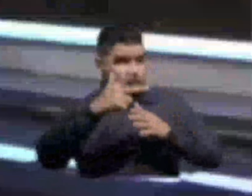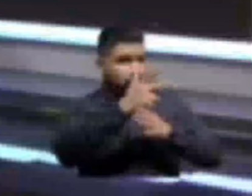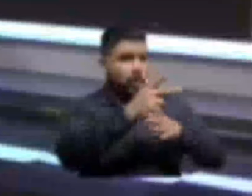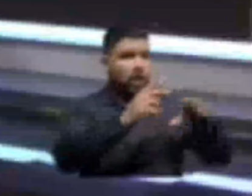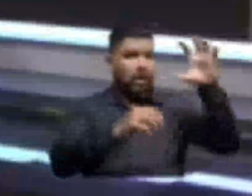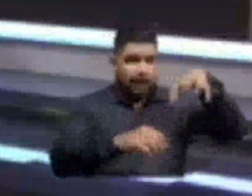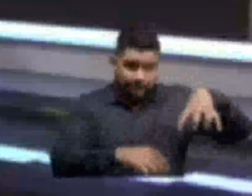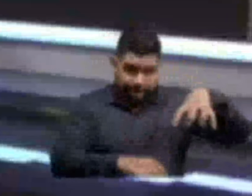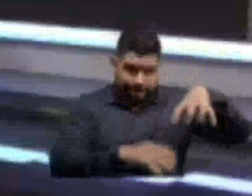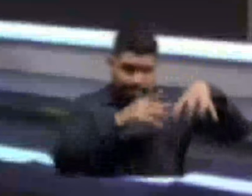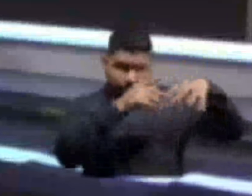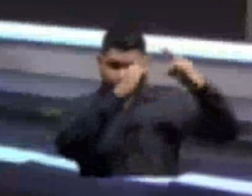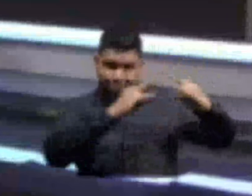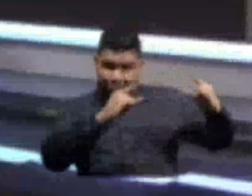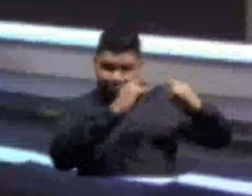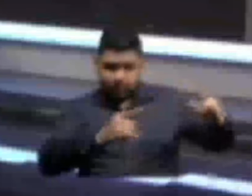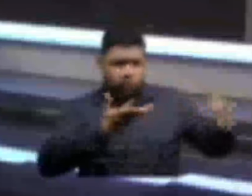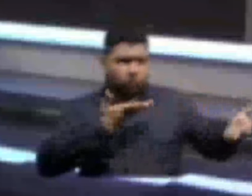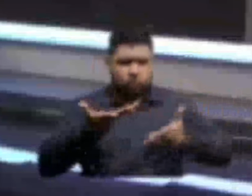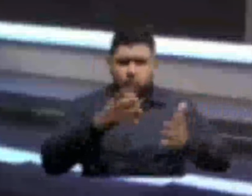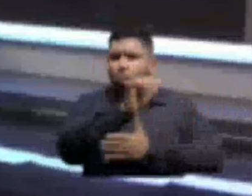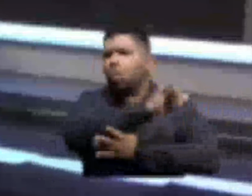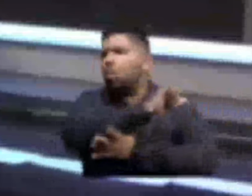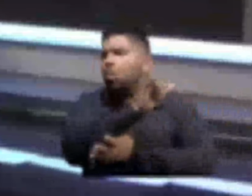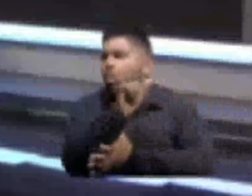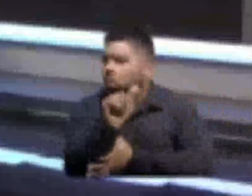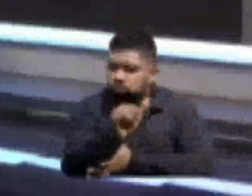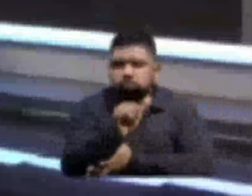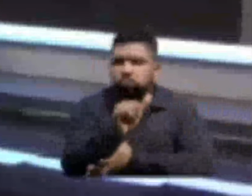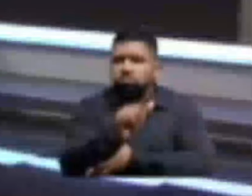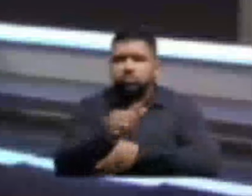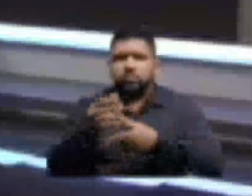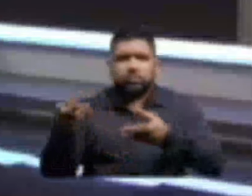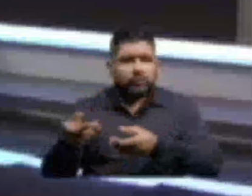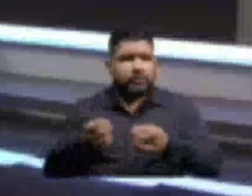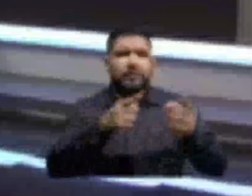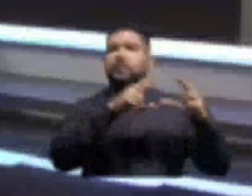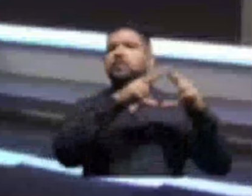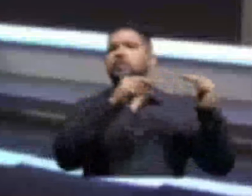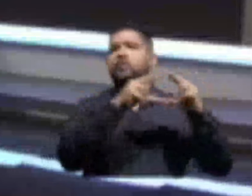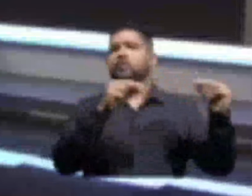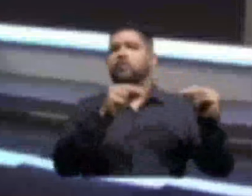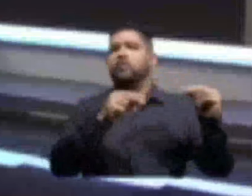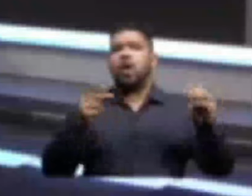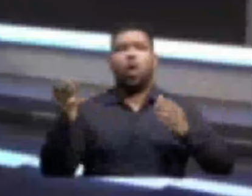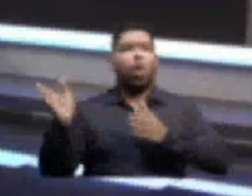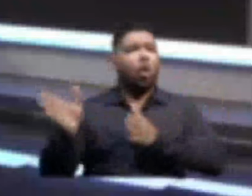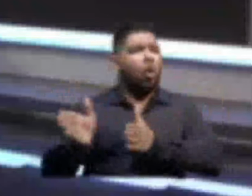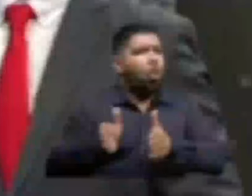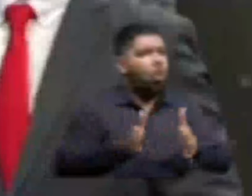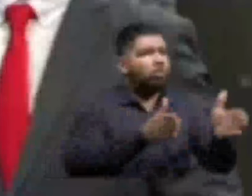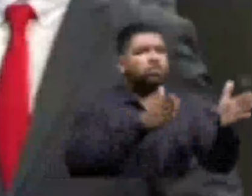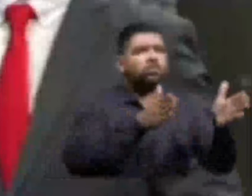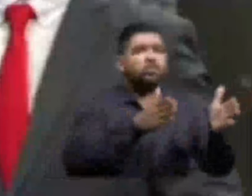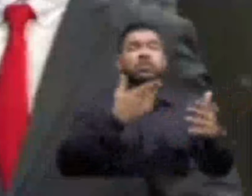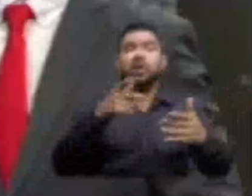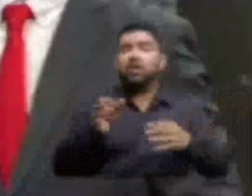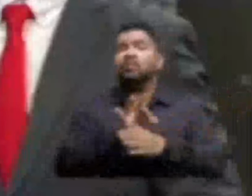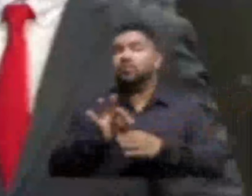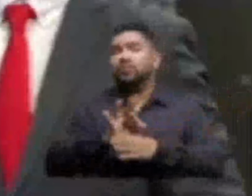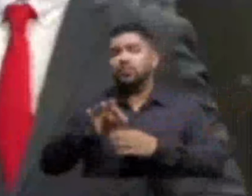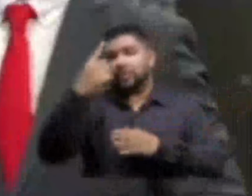se le dan los servicios eh igual y de igual manera ellos son transportados hasta la frontera con Nicaragua es una coordinación que hemos hecho y ya nos ha servido